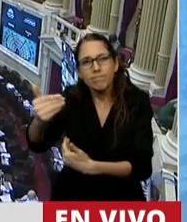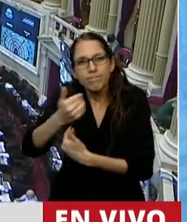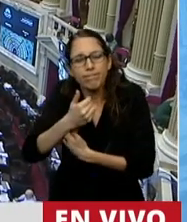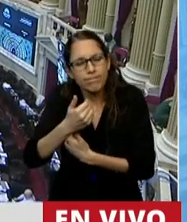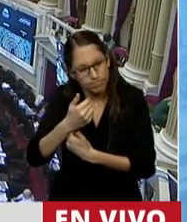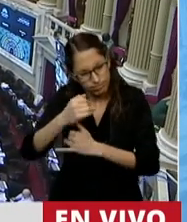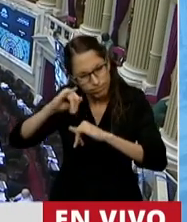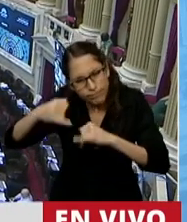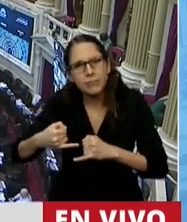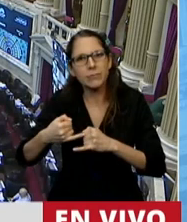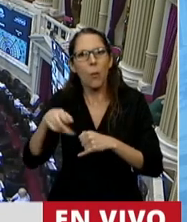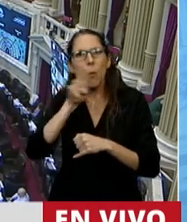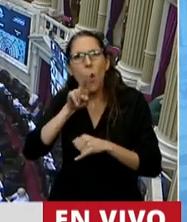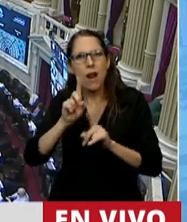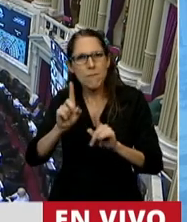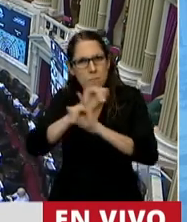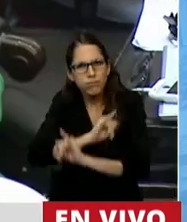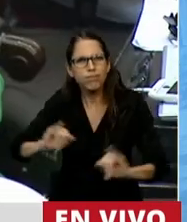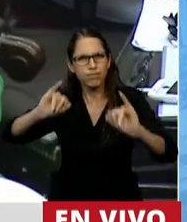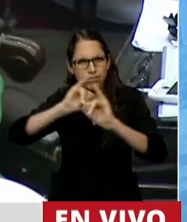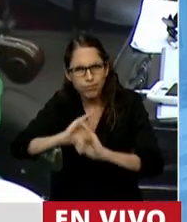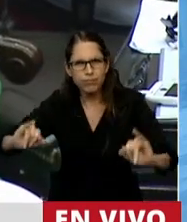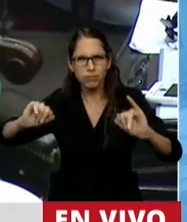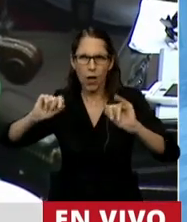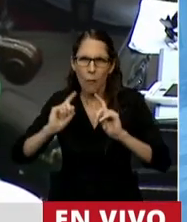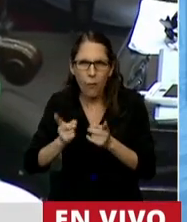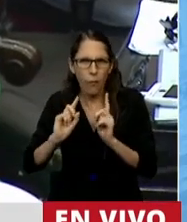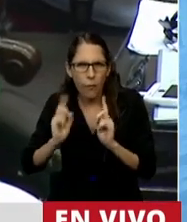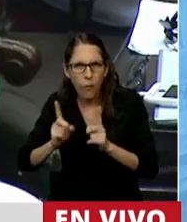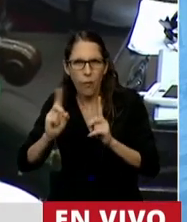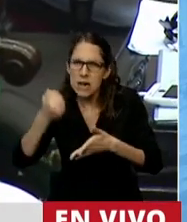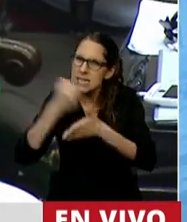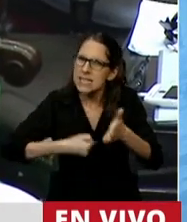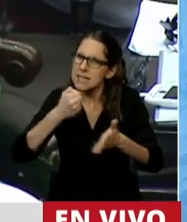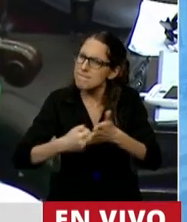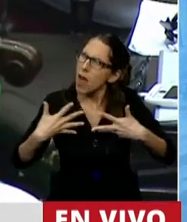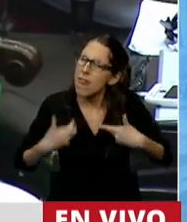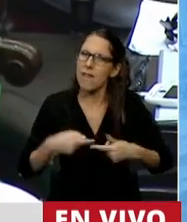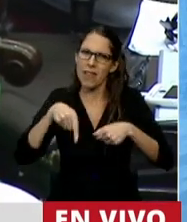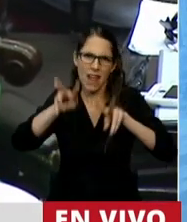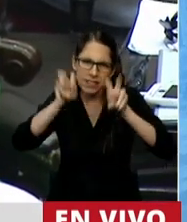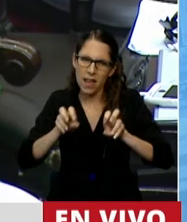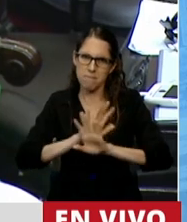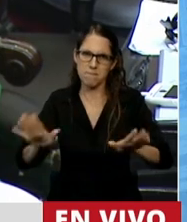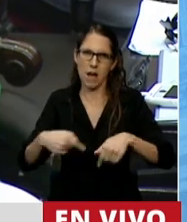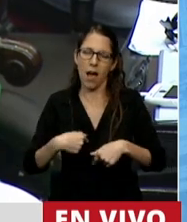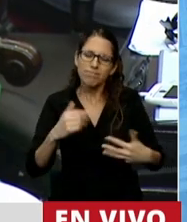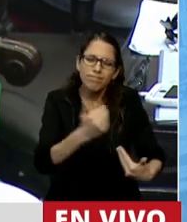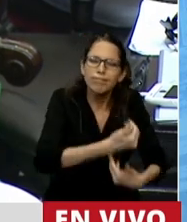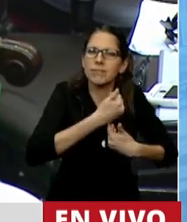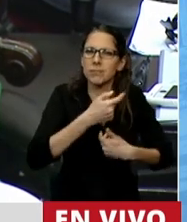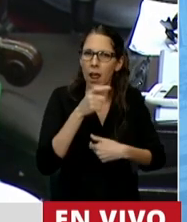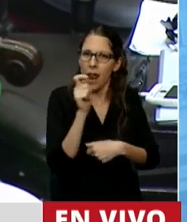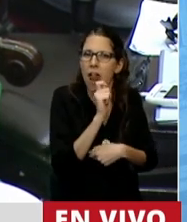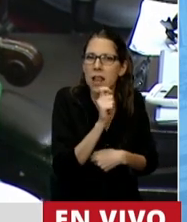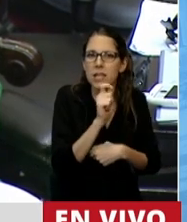de la campaña que otra vez y otra vez insisten con defender esta causa. Abracemos a esas niñas y a esas mujeres